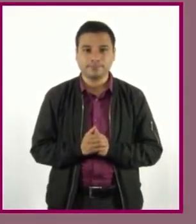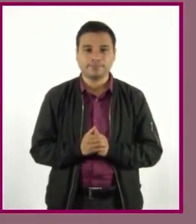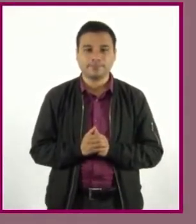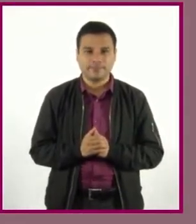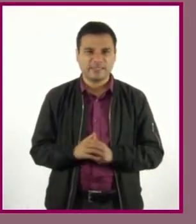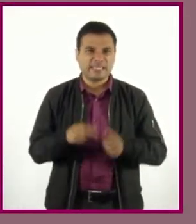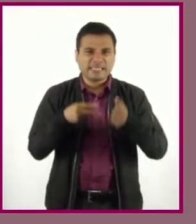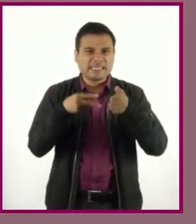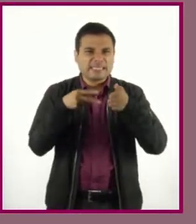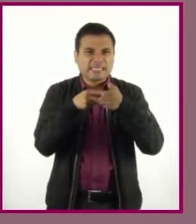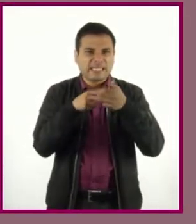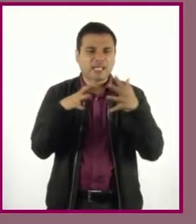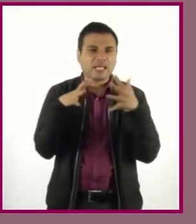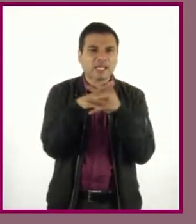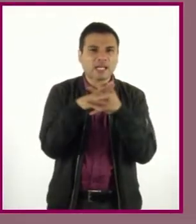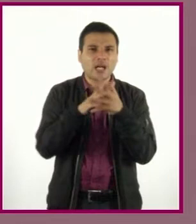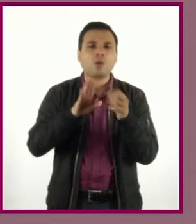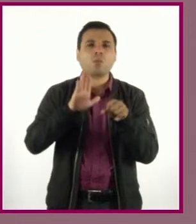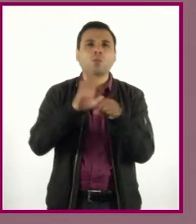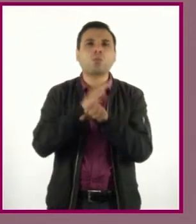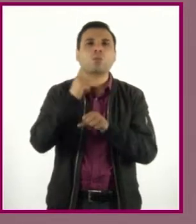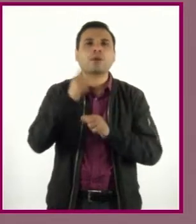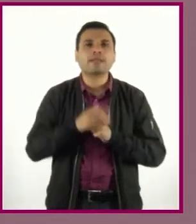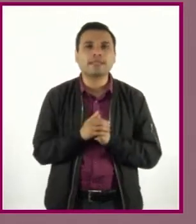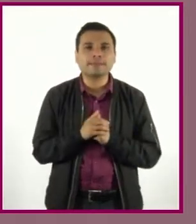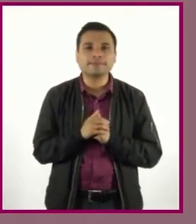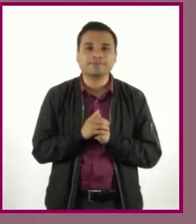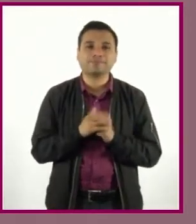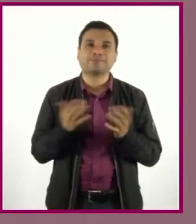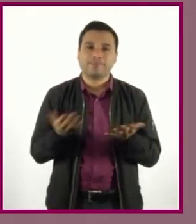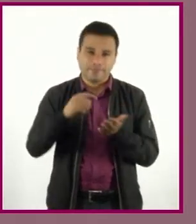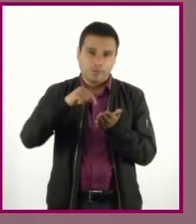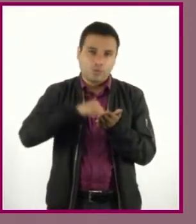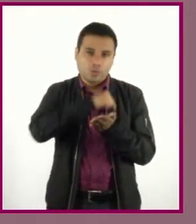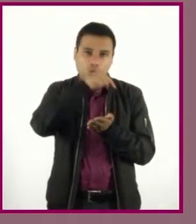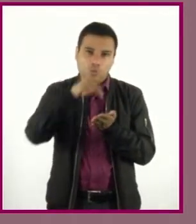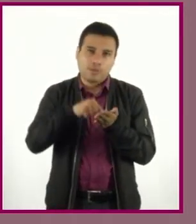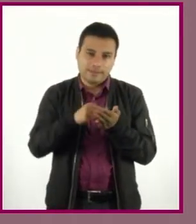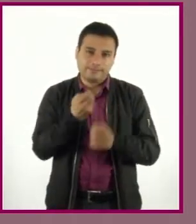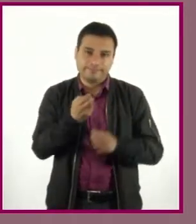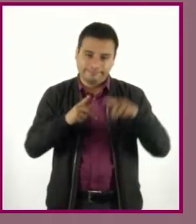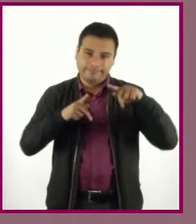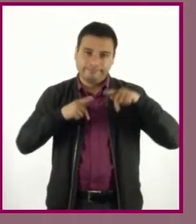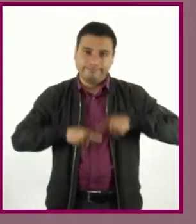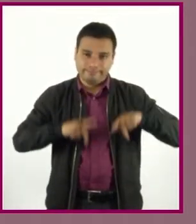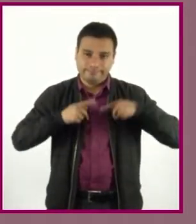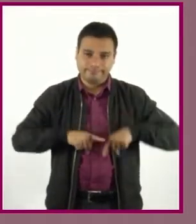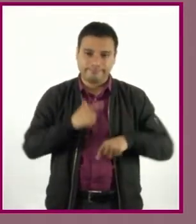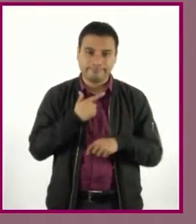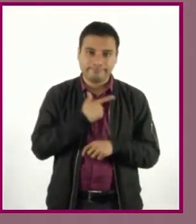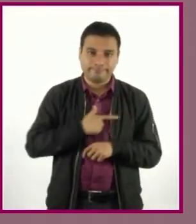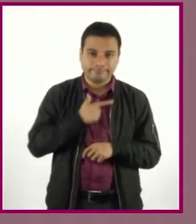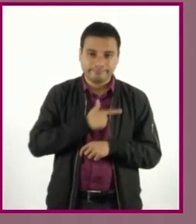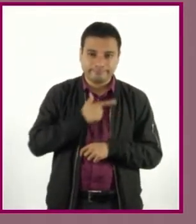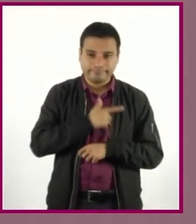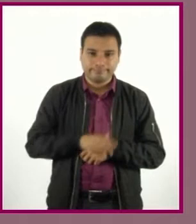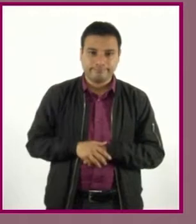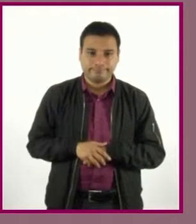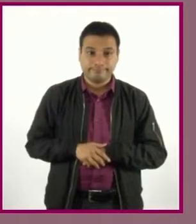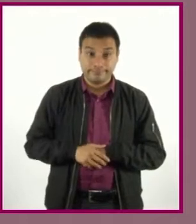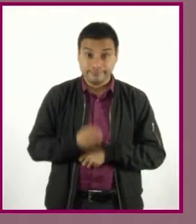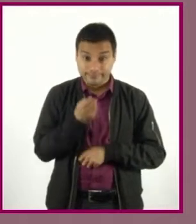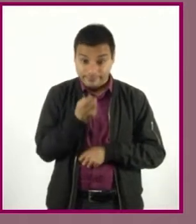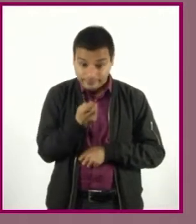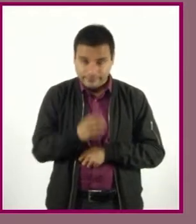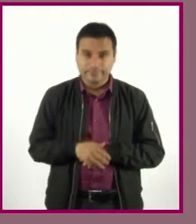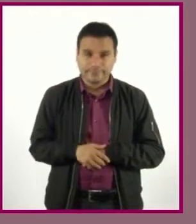bélico de Siria es su ubicación geográfica. Se localiza al suroeste de Asia, en una zona estratégica que es paso hacia